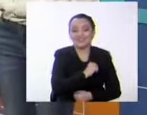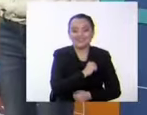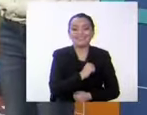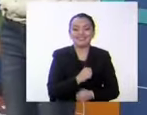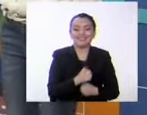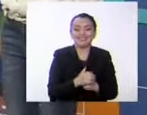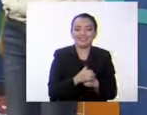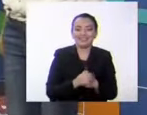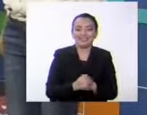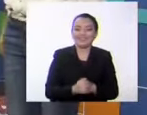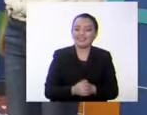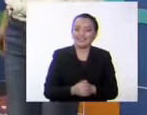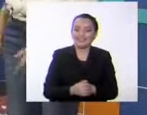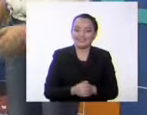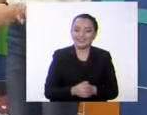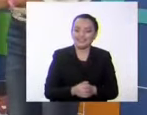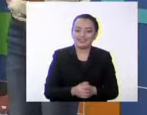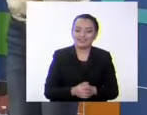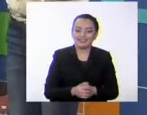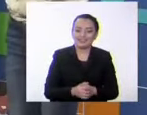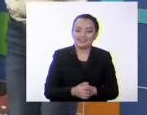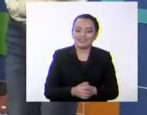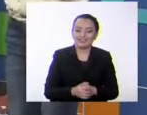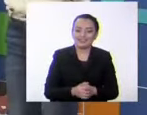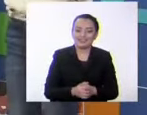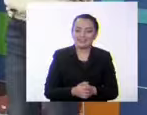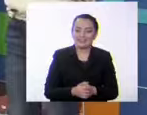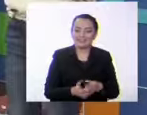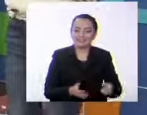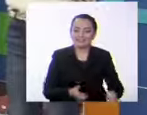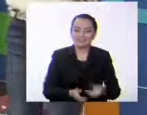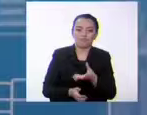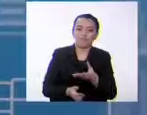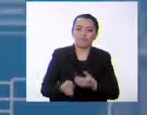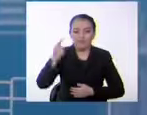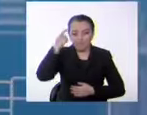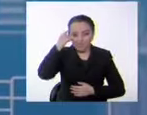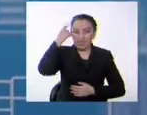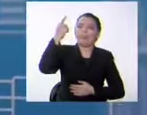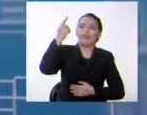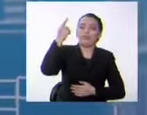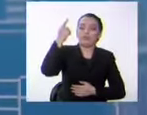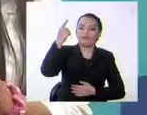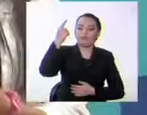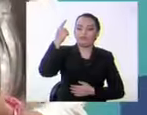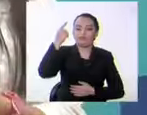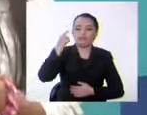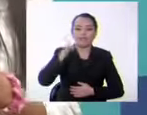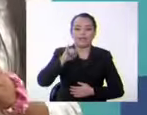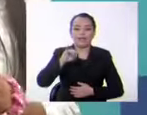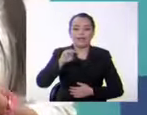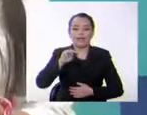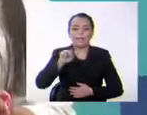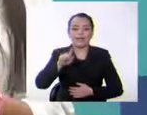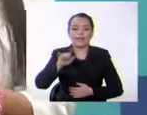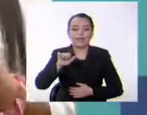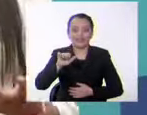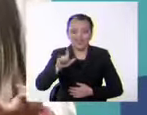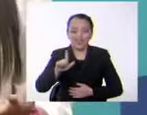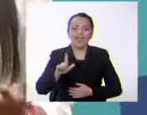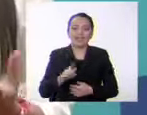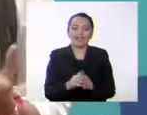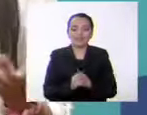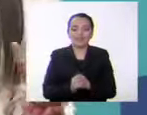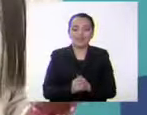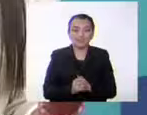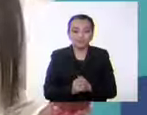Muy bien, te tiro la última y es un pensamiento. Un pensamiento inmaterial. Bueno, es